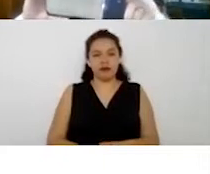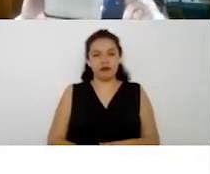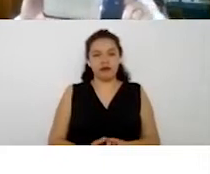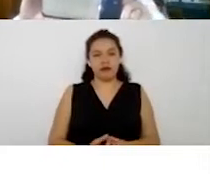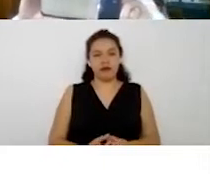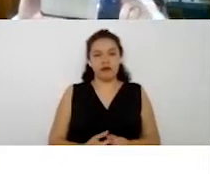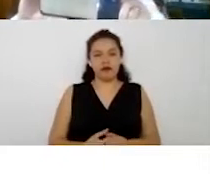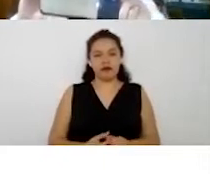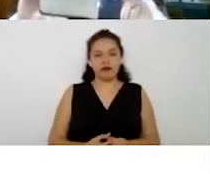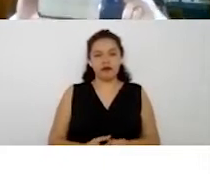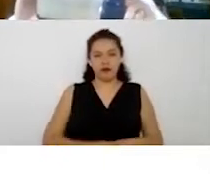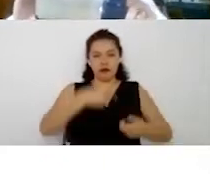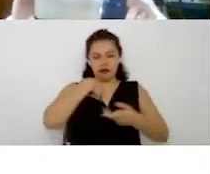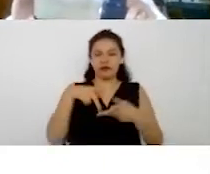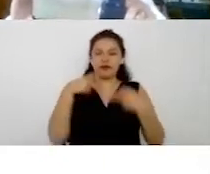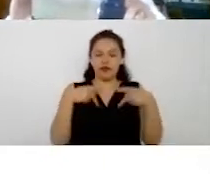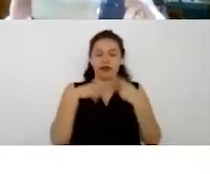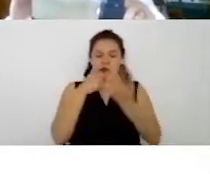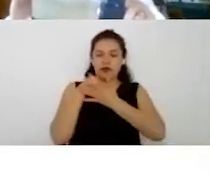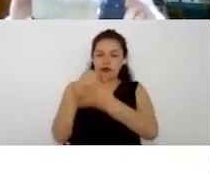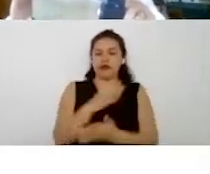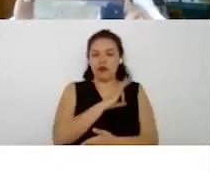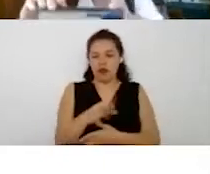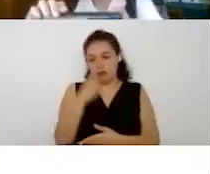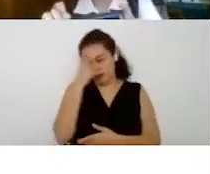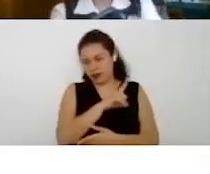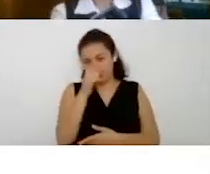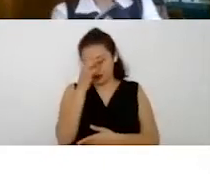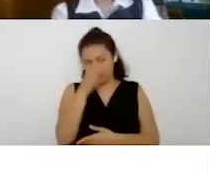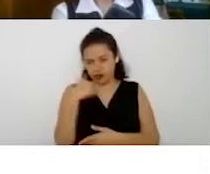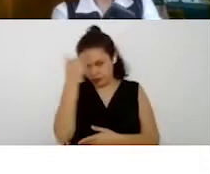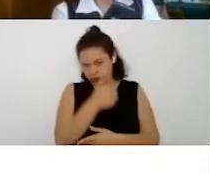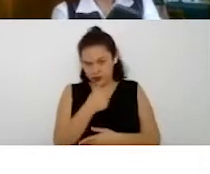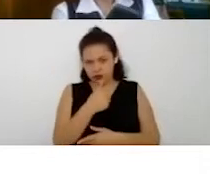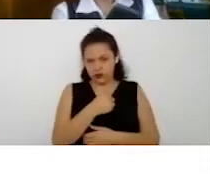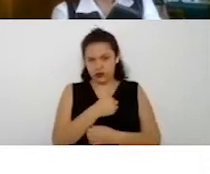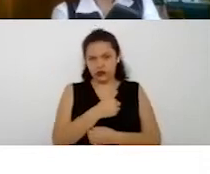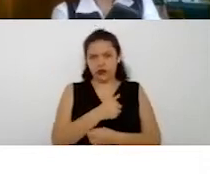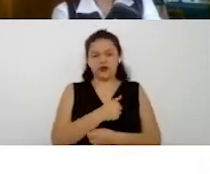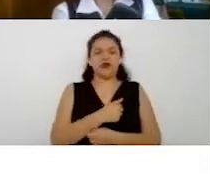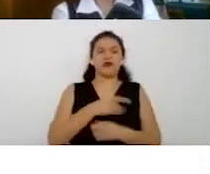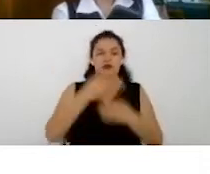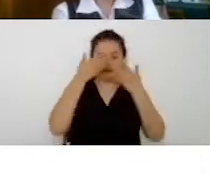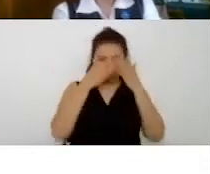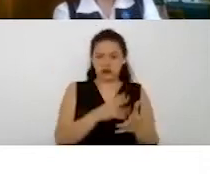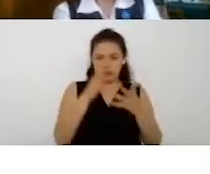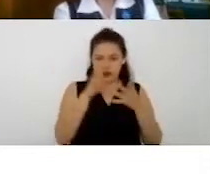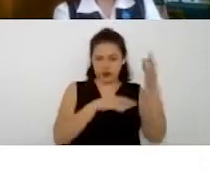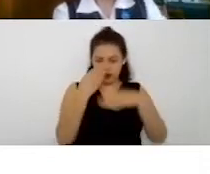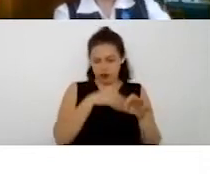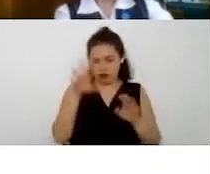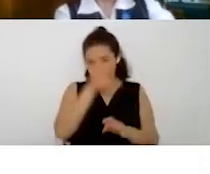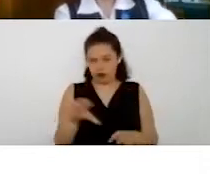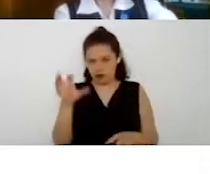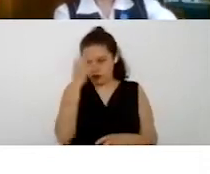yo auxiliar a una víctima si después de evaluar el estado de conciencia, signos vitales y demás, y al realizar